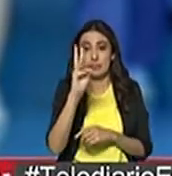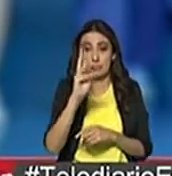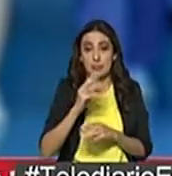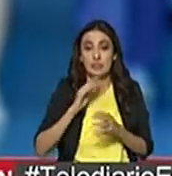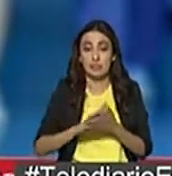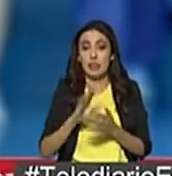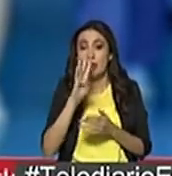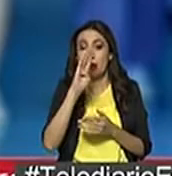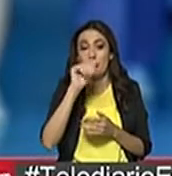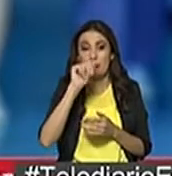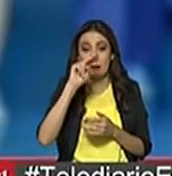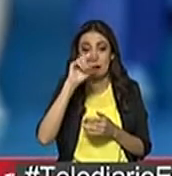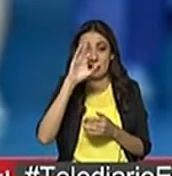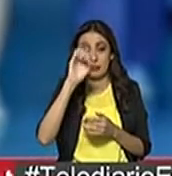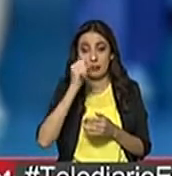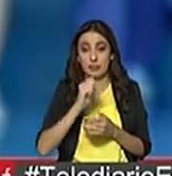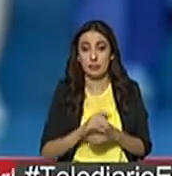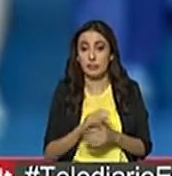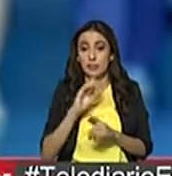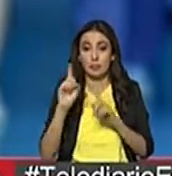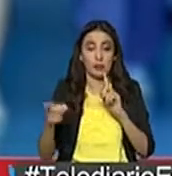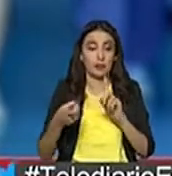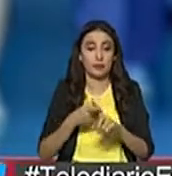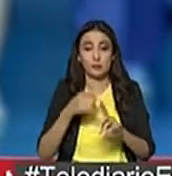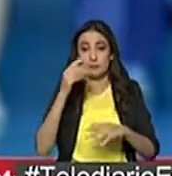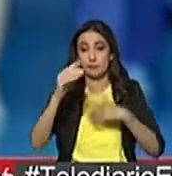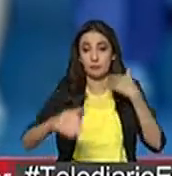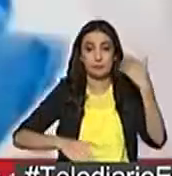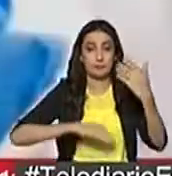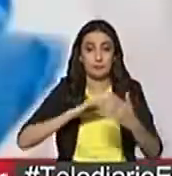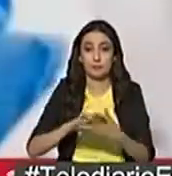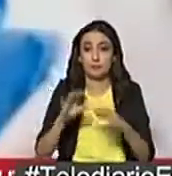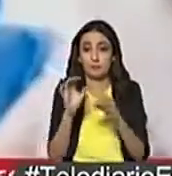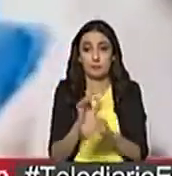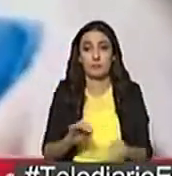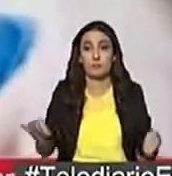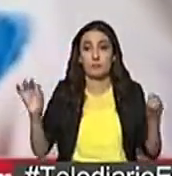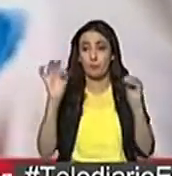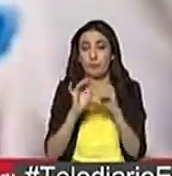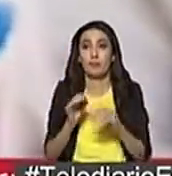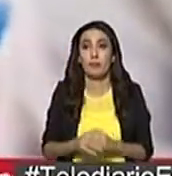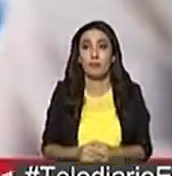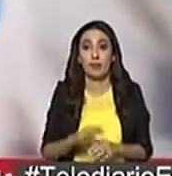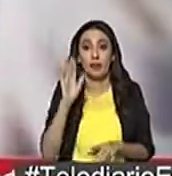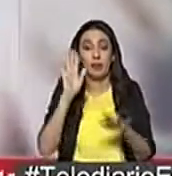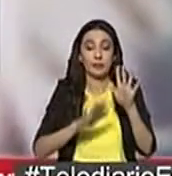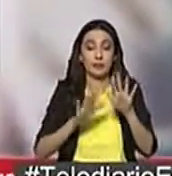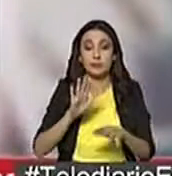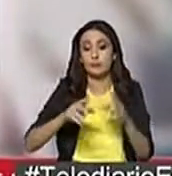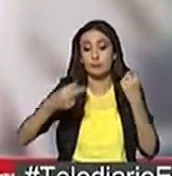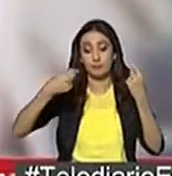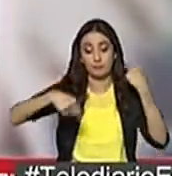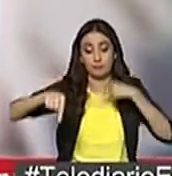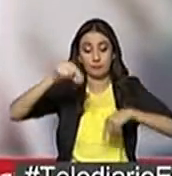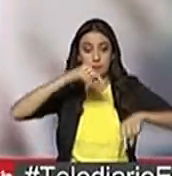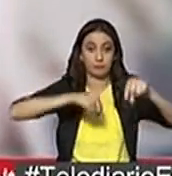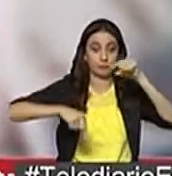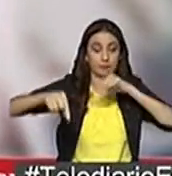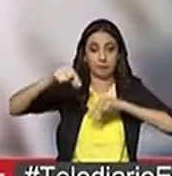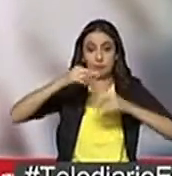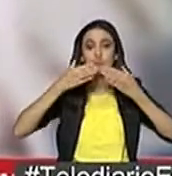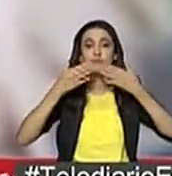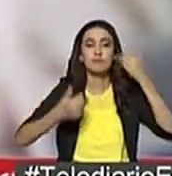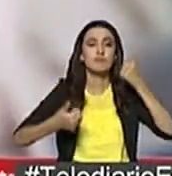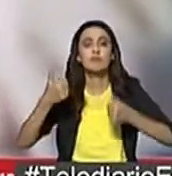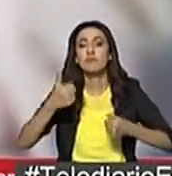los puestos de laboratoristas clínico 1 se abrieron 3 vacantes. Para químico y bioquímico farmacéutico se requieren